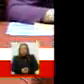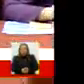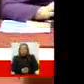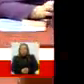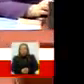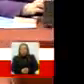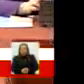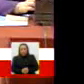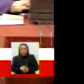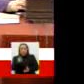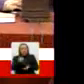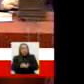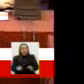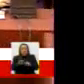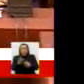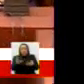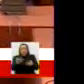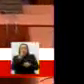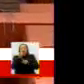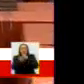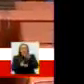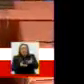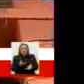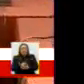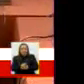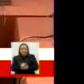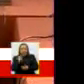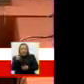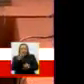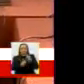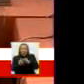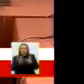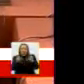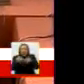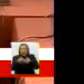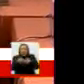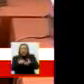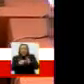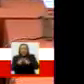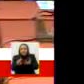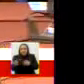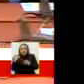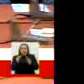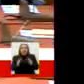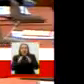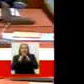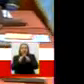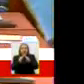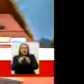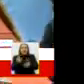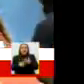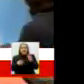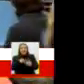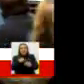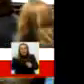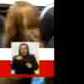siguiente. Esto es lo más importante que les quiero contar. Esta es la organización parlamentaria, esa parte superior del triángulo que hemos visto.